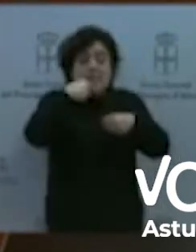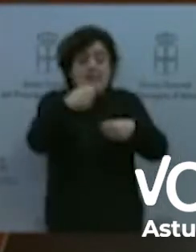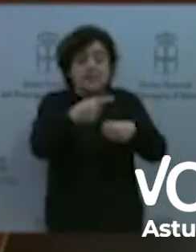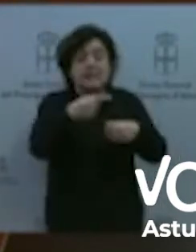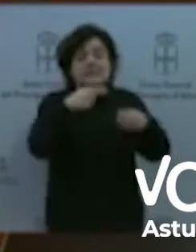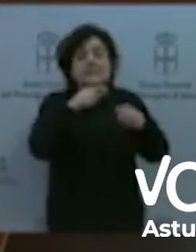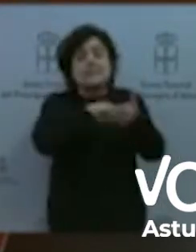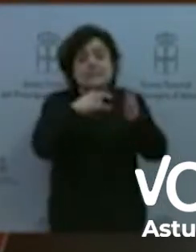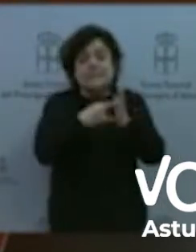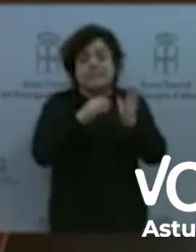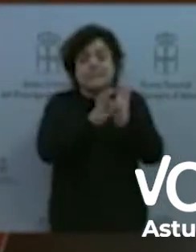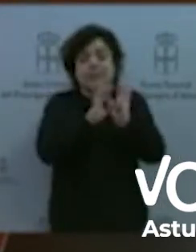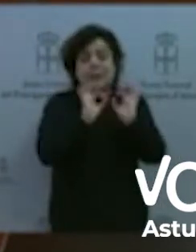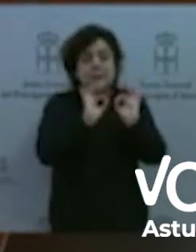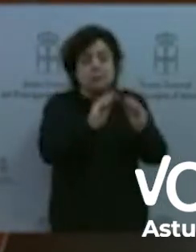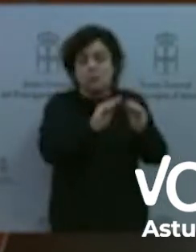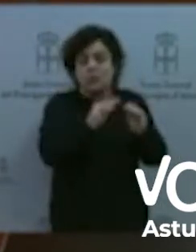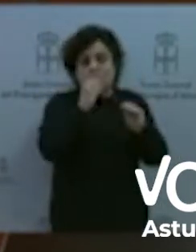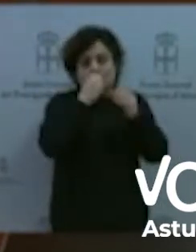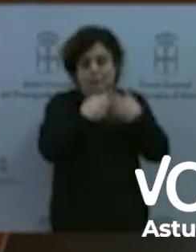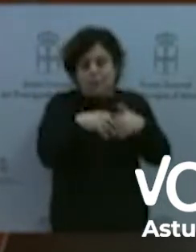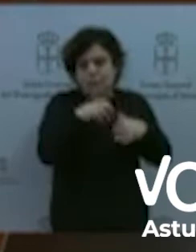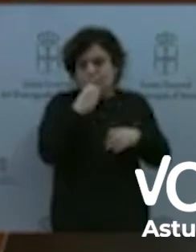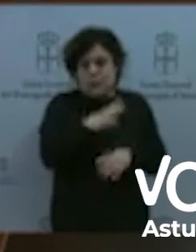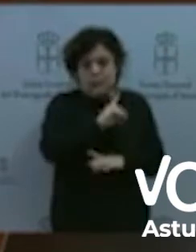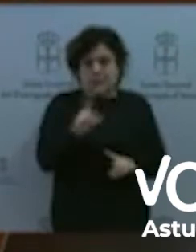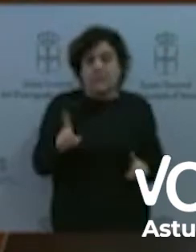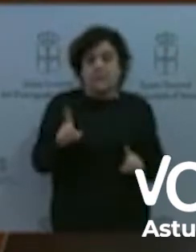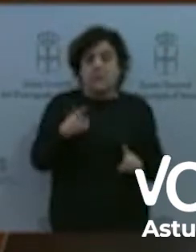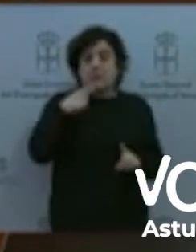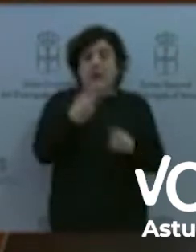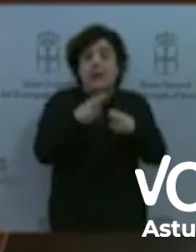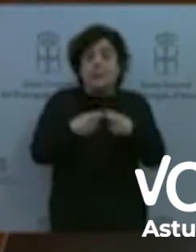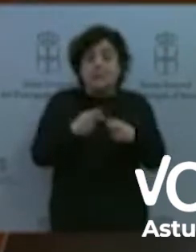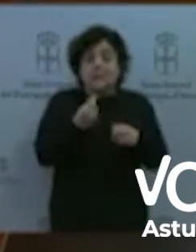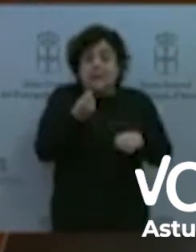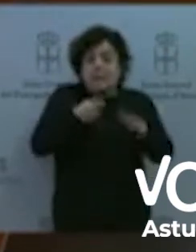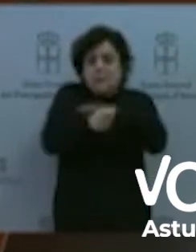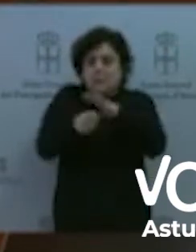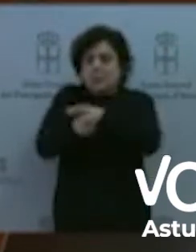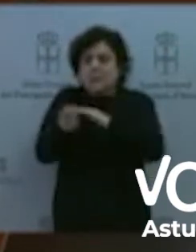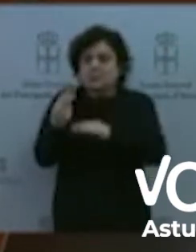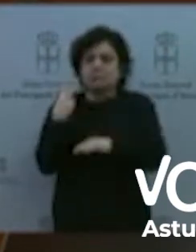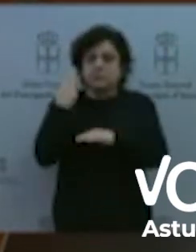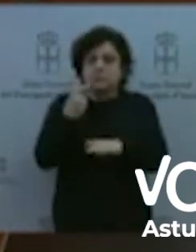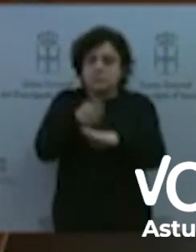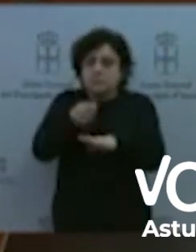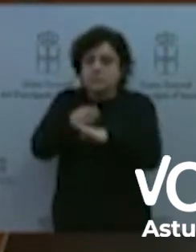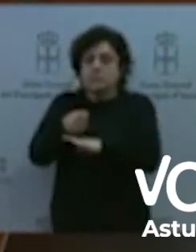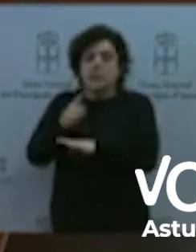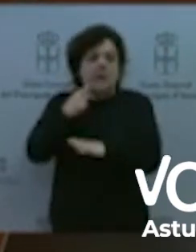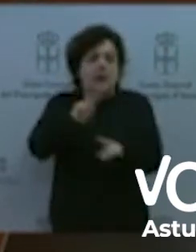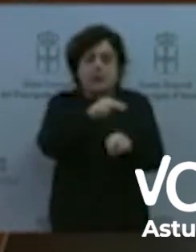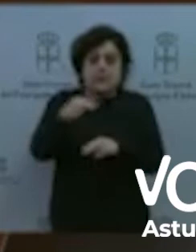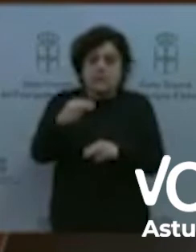ni siquiera su continuada política de subsidio está dando resultados, no da resultados. ¿No sería mejor que dedicasen ese dinero a